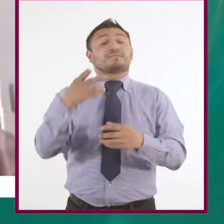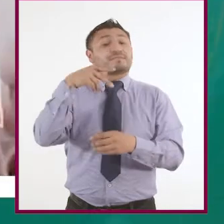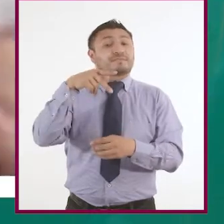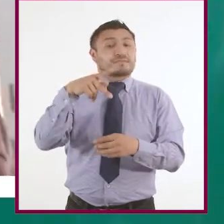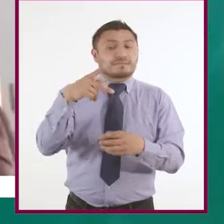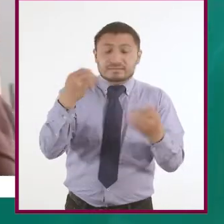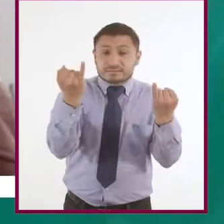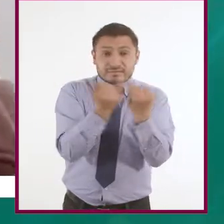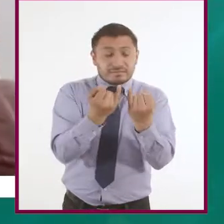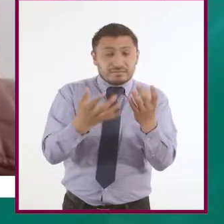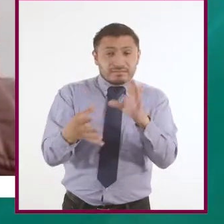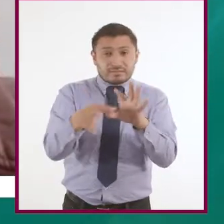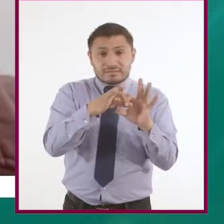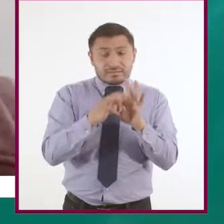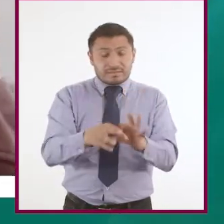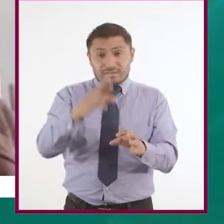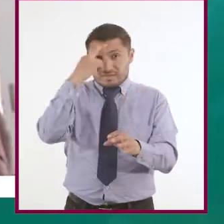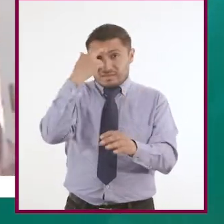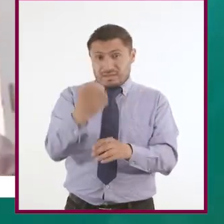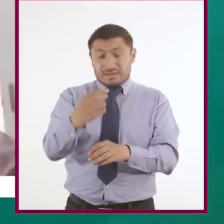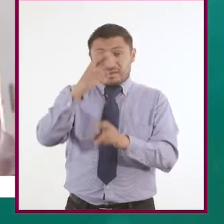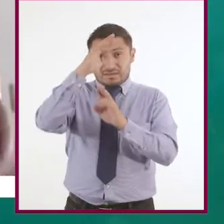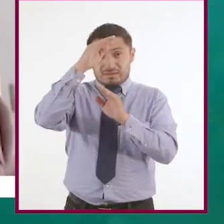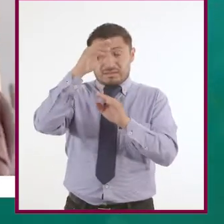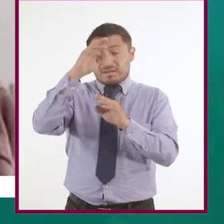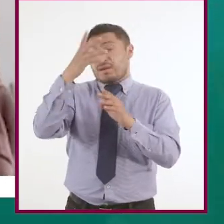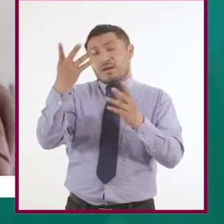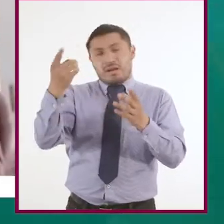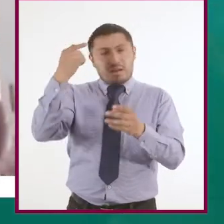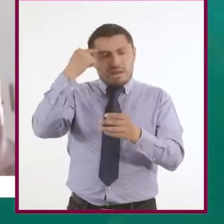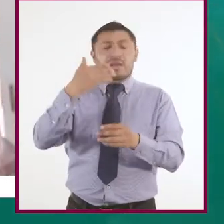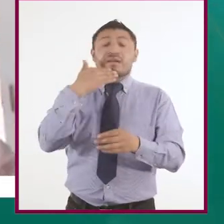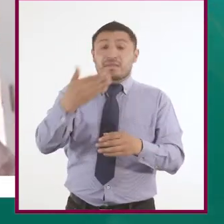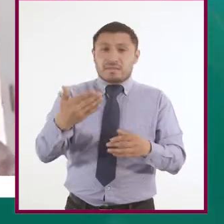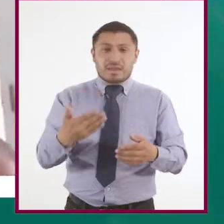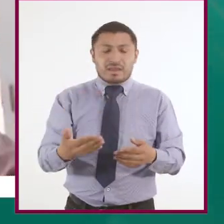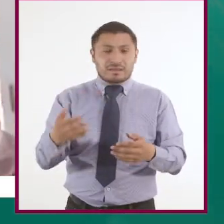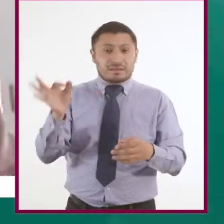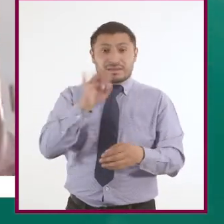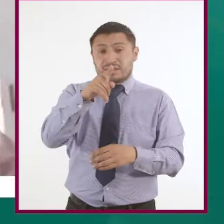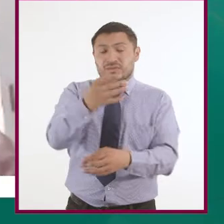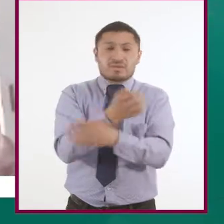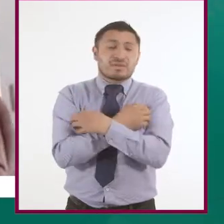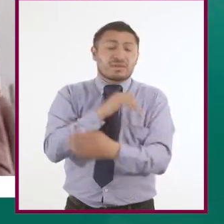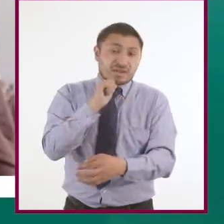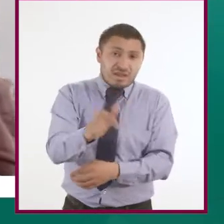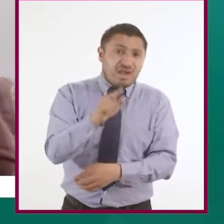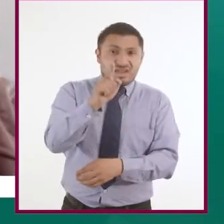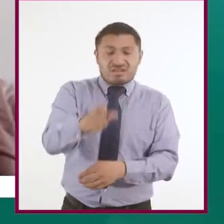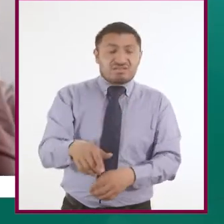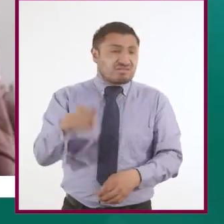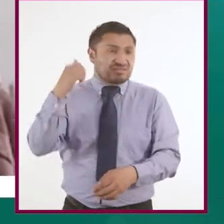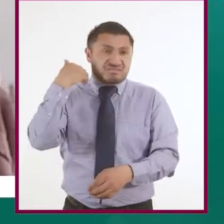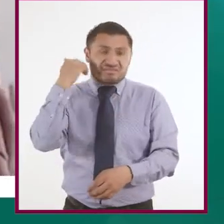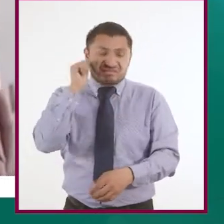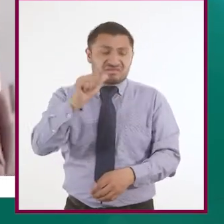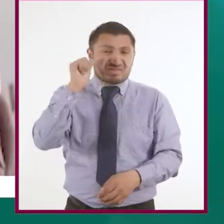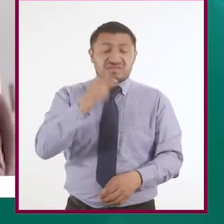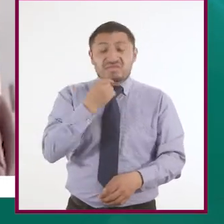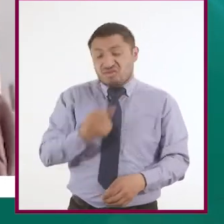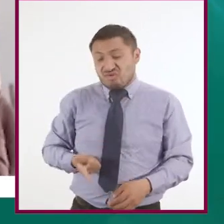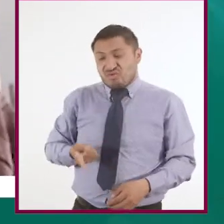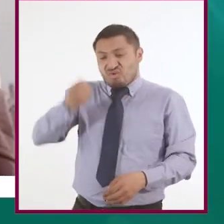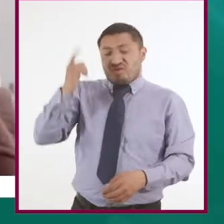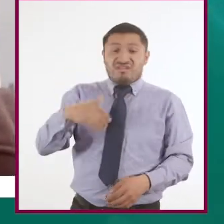nosotros seguir el mandato de la razón. Si no somos disciplinados, si hacemos lo que se nos pega la gana desde que somos